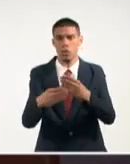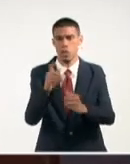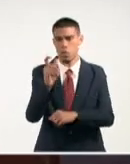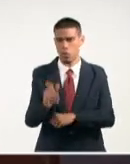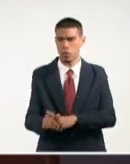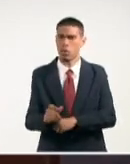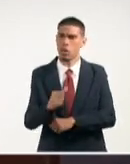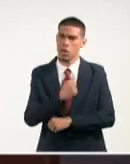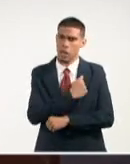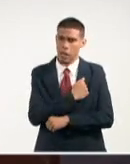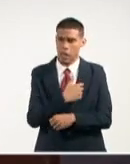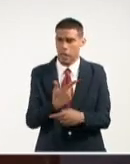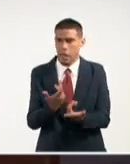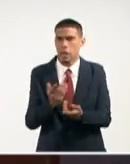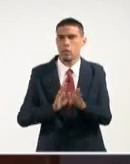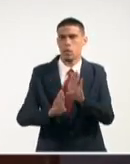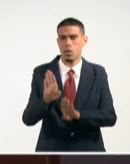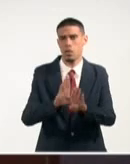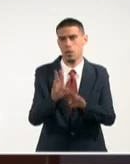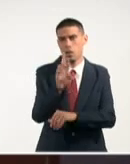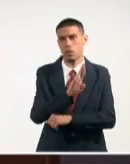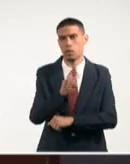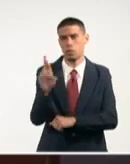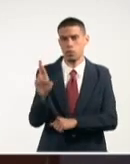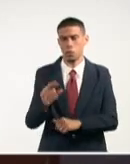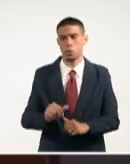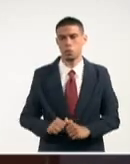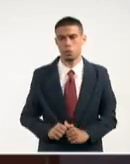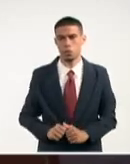dispuestos a sumarse a la obra.